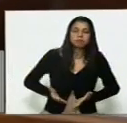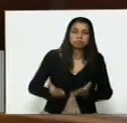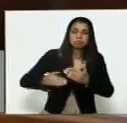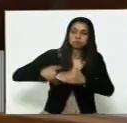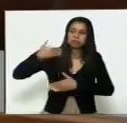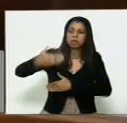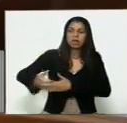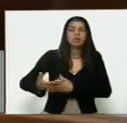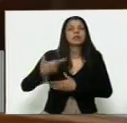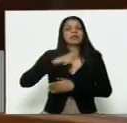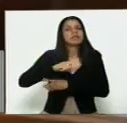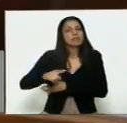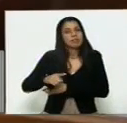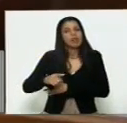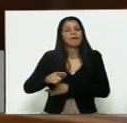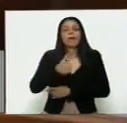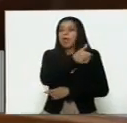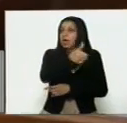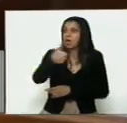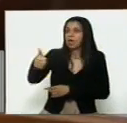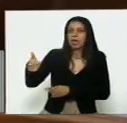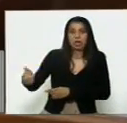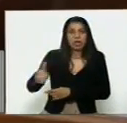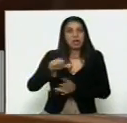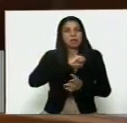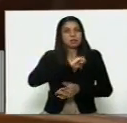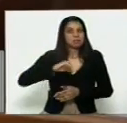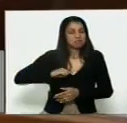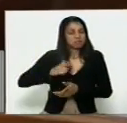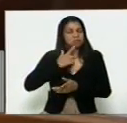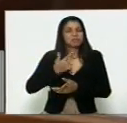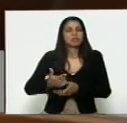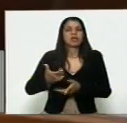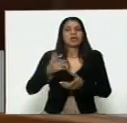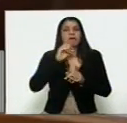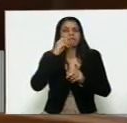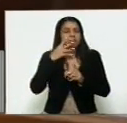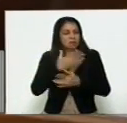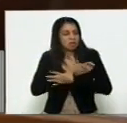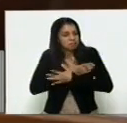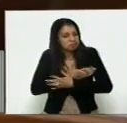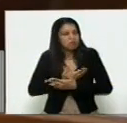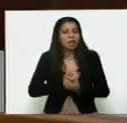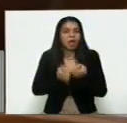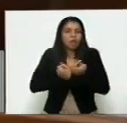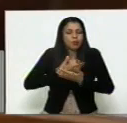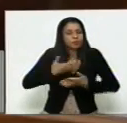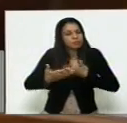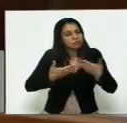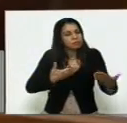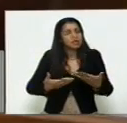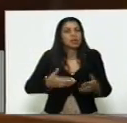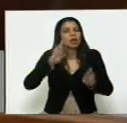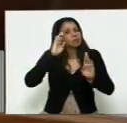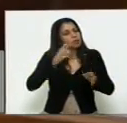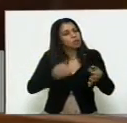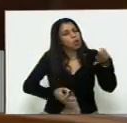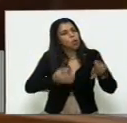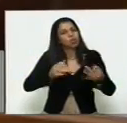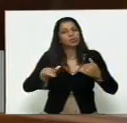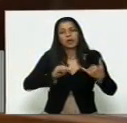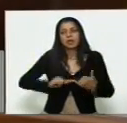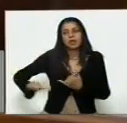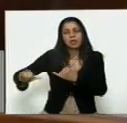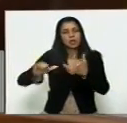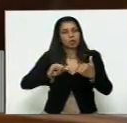debe ser de manera personalizada e integral, con calidad y calidez, en la que debe prevalecer el trato digno, justo e igualitario y